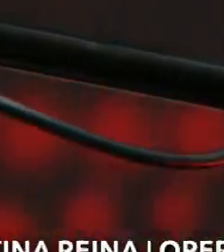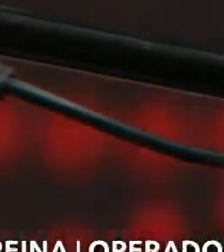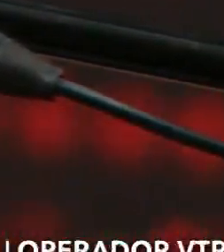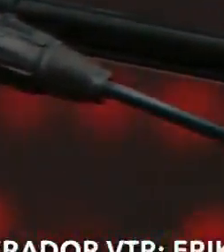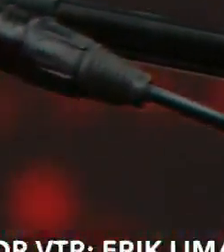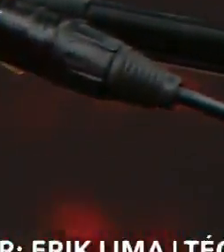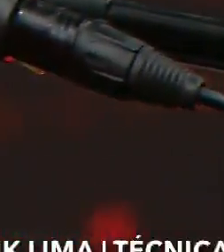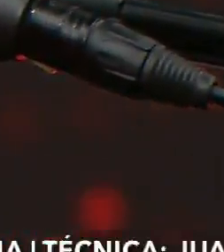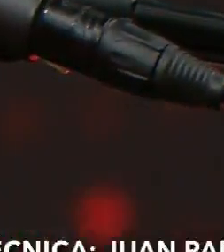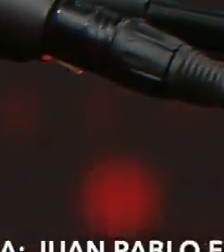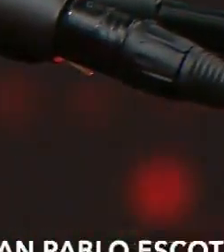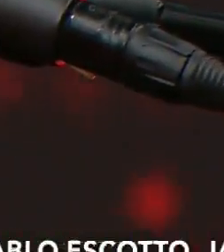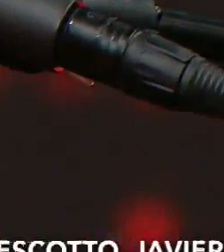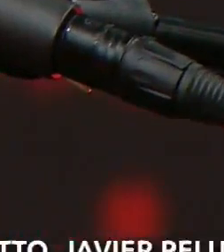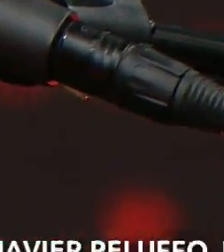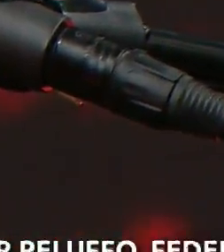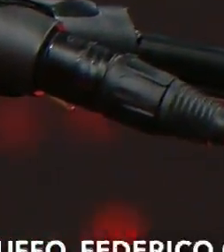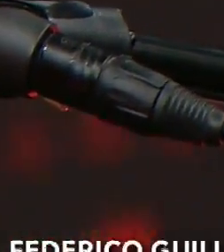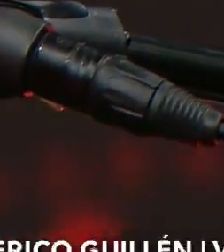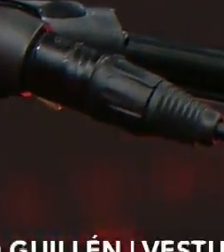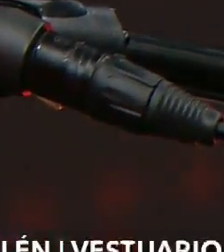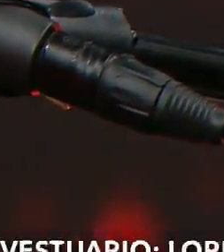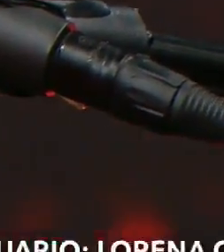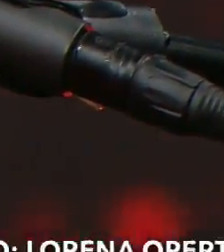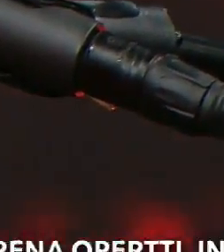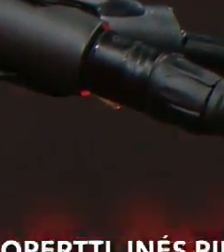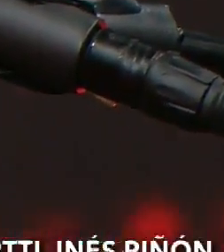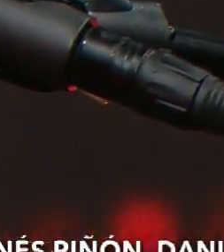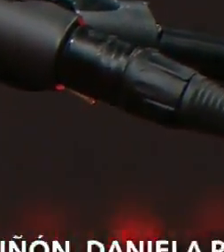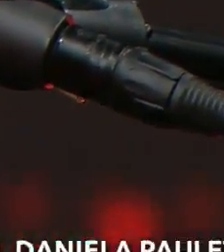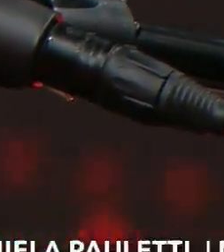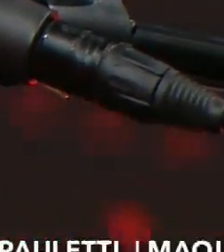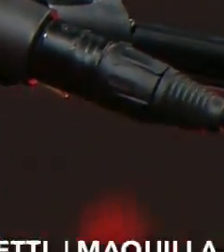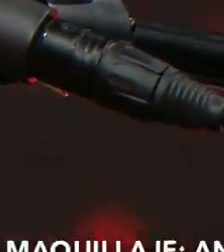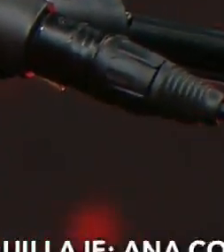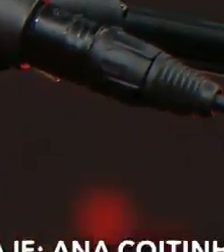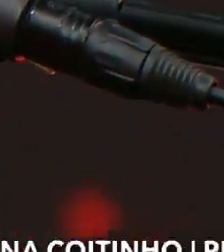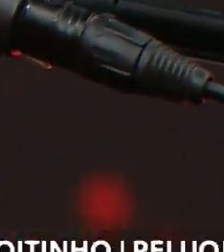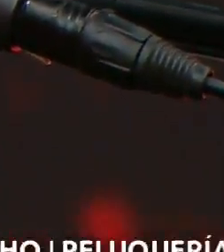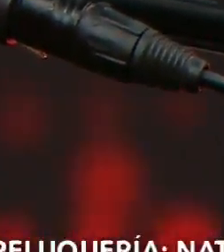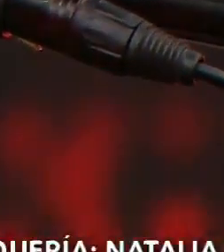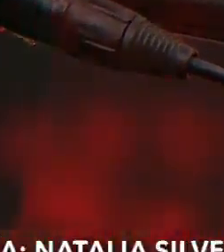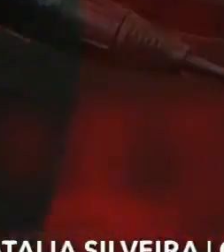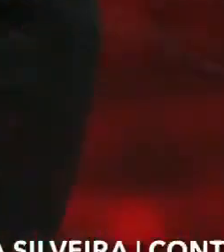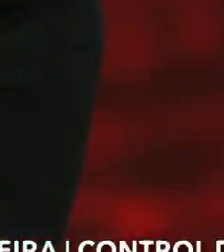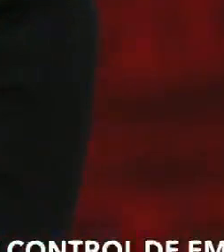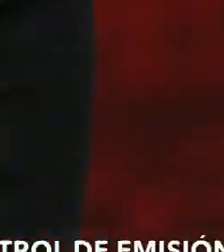ayer. Siento que la vida se nos va, que el día de hoy no volverá.